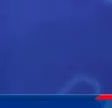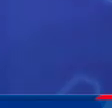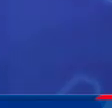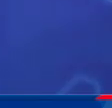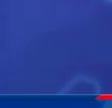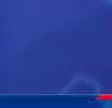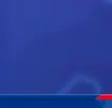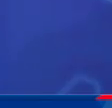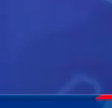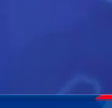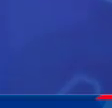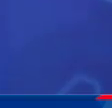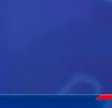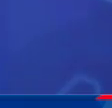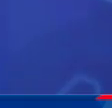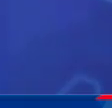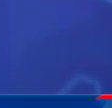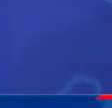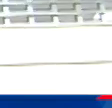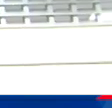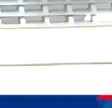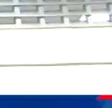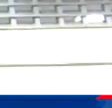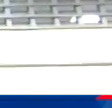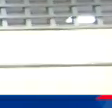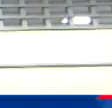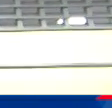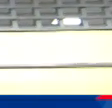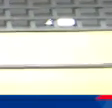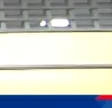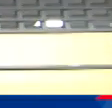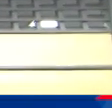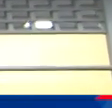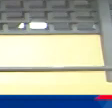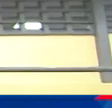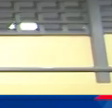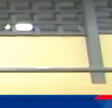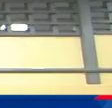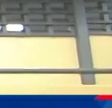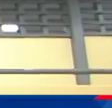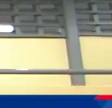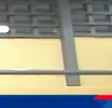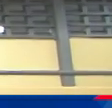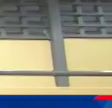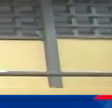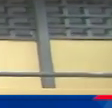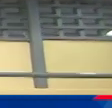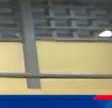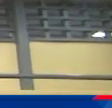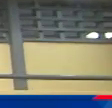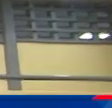El patio central es el único lugar fresco que hay aquí. El resto lo que pega es un calorón, ¿oyó?